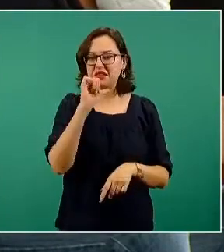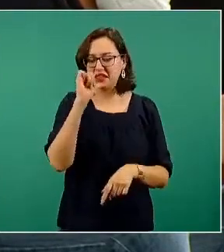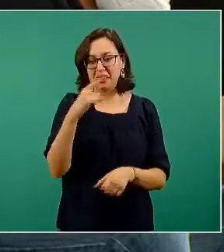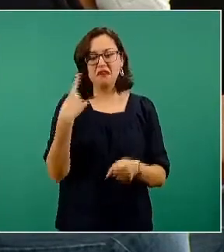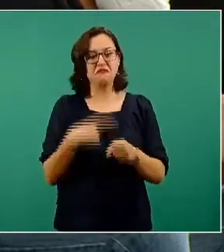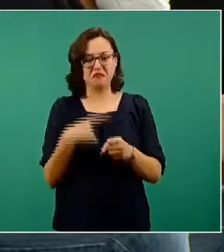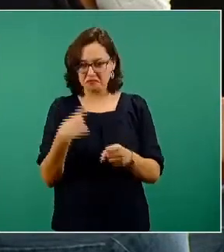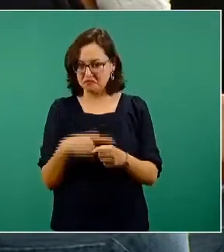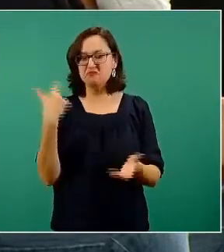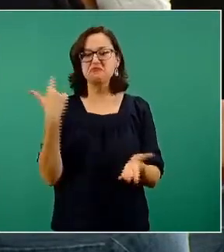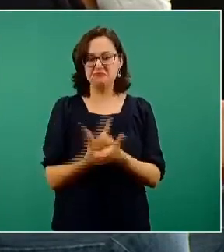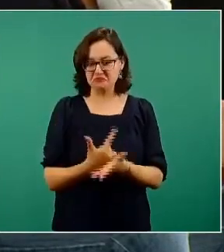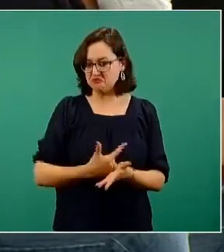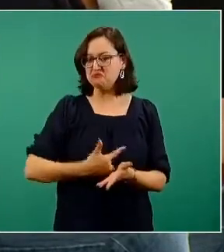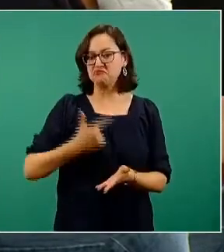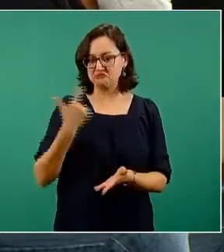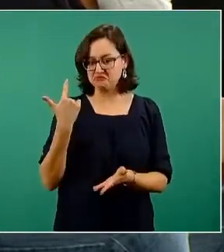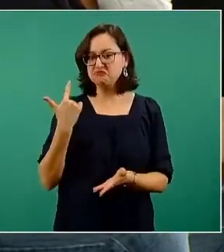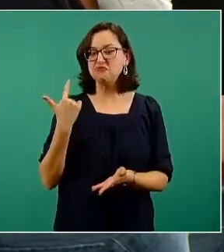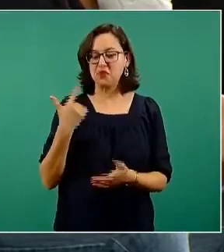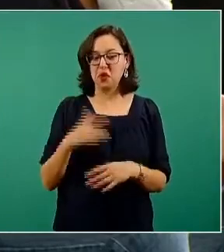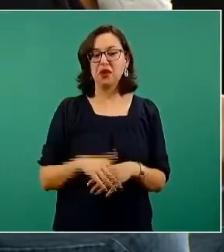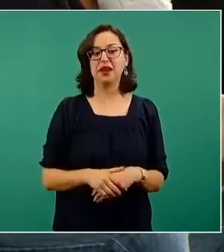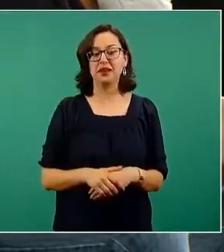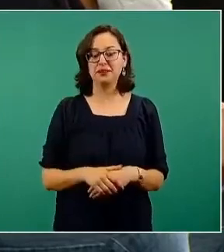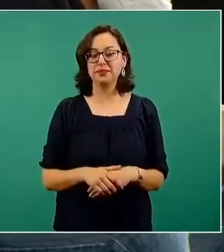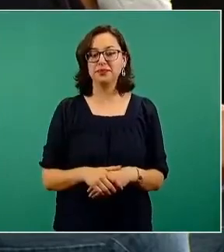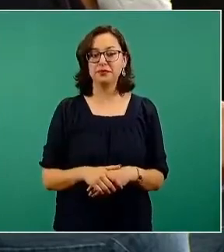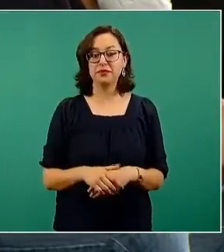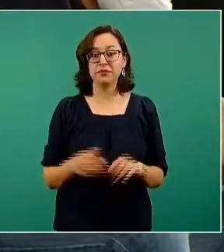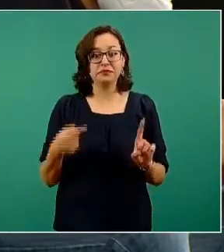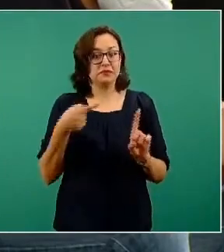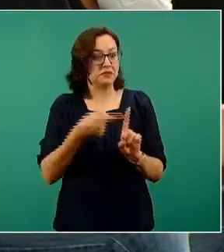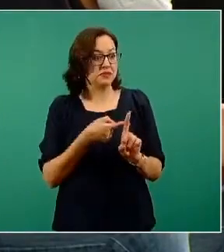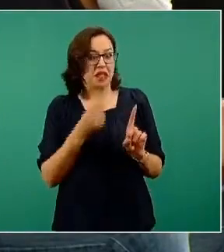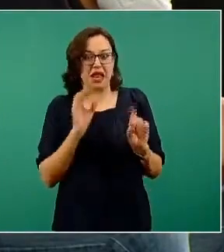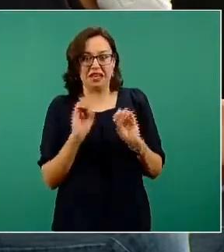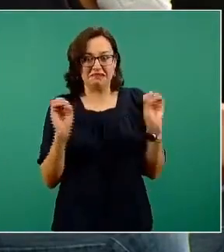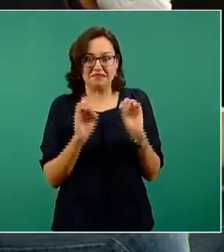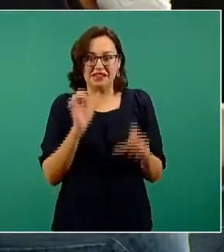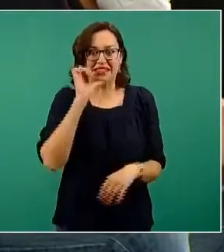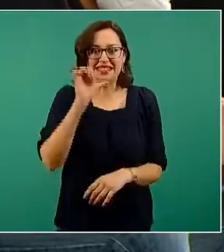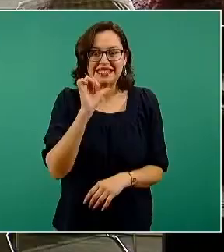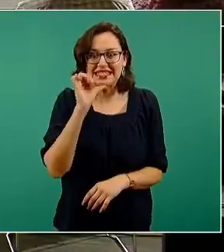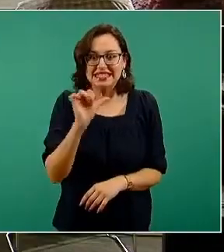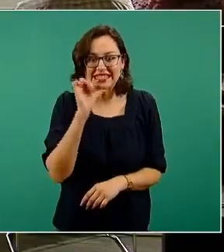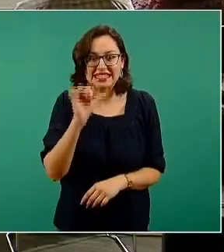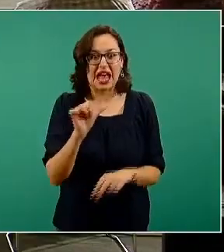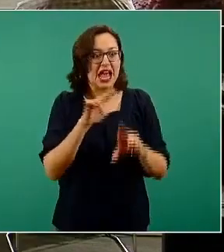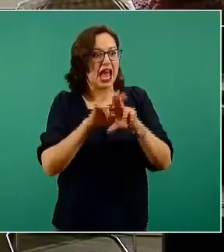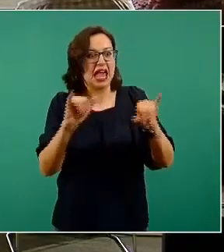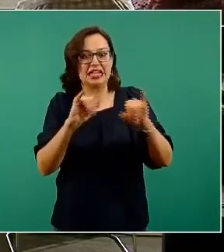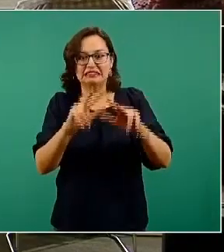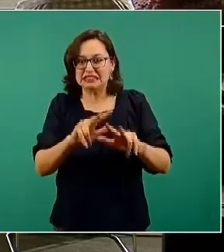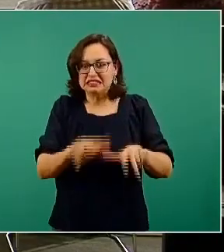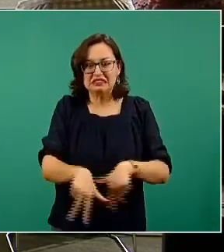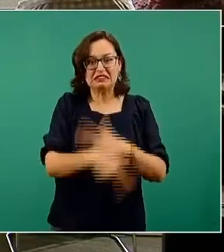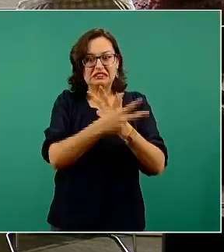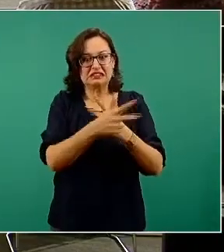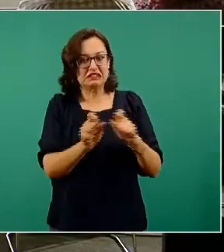que prácticamente pues, señalan que pues, no ha aparecido aquí de manera virtual.